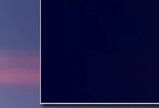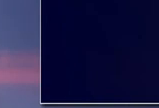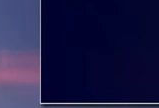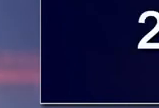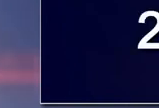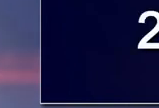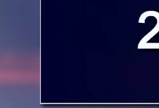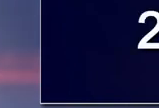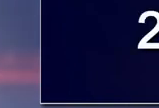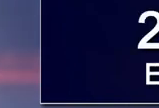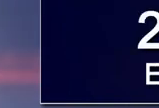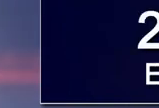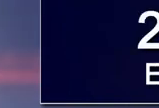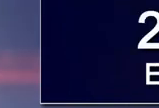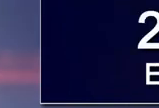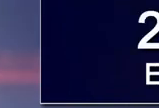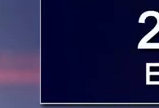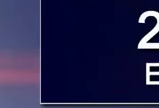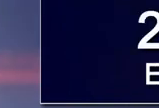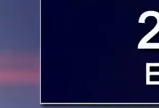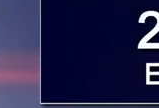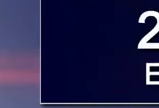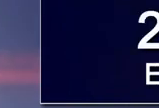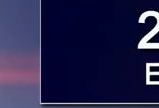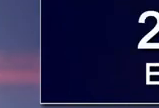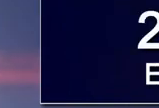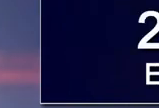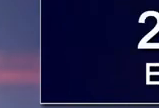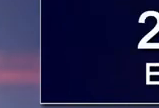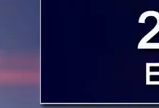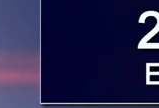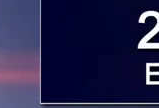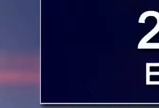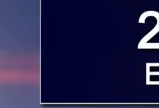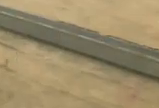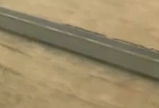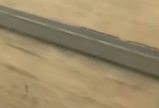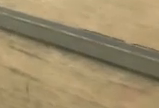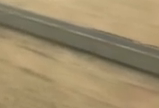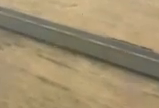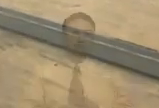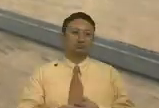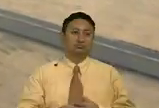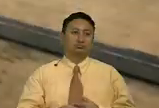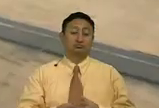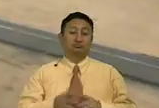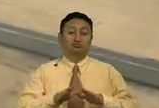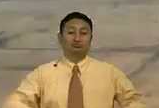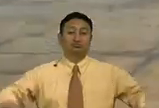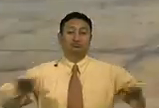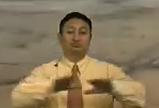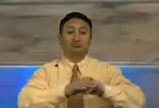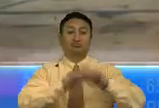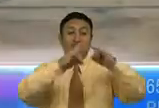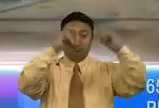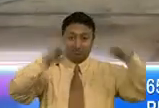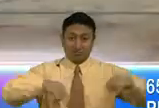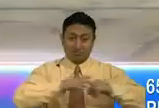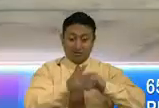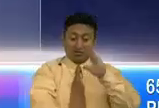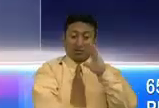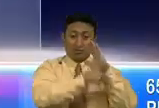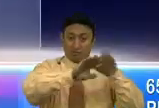1.531 millones y se identificó un 23% de sobreprecio en obras tempranas como terrenos, vías, campamentos, plataformas y